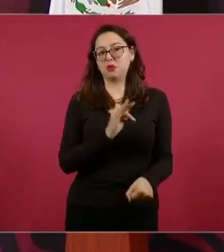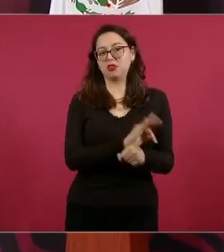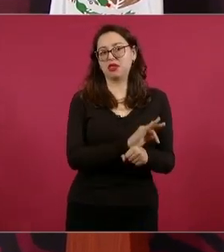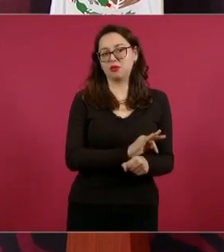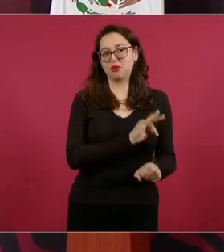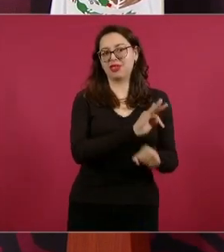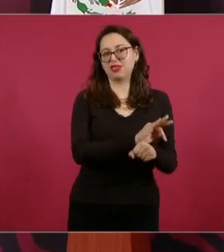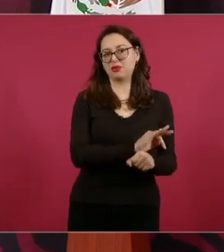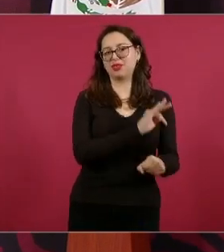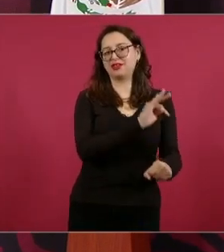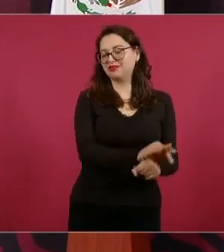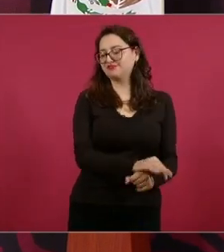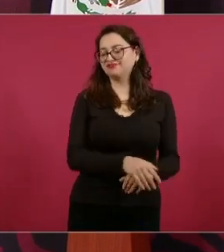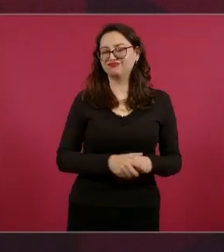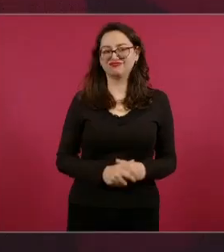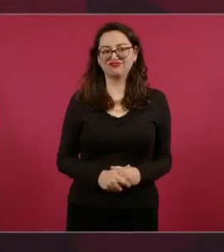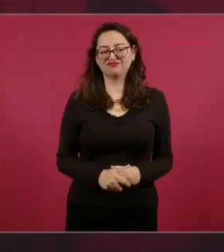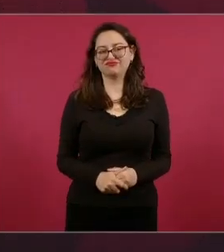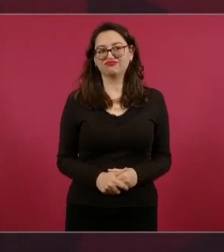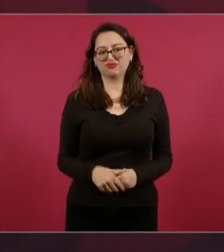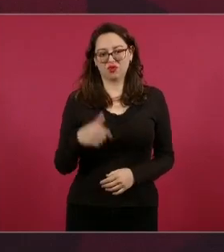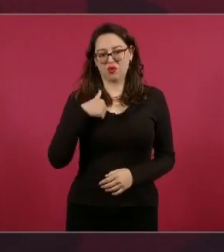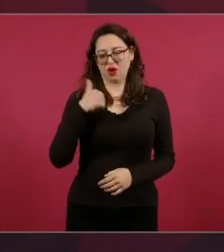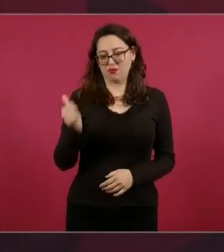para hacerlo público,